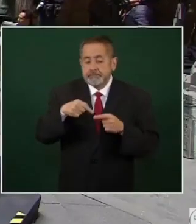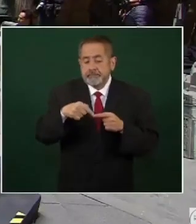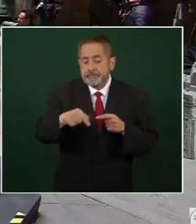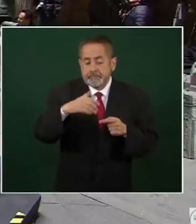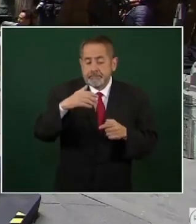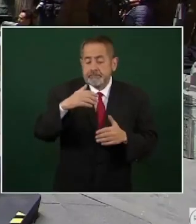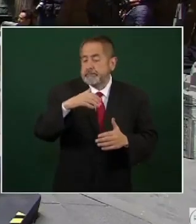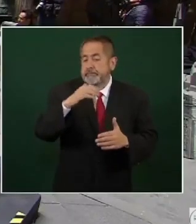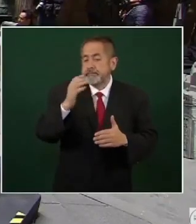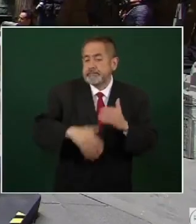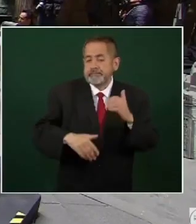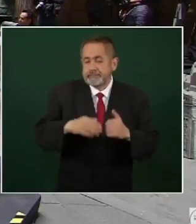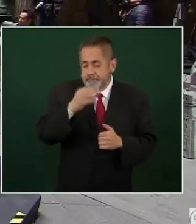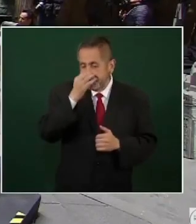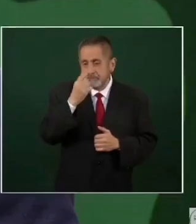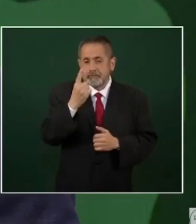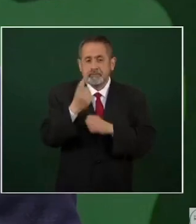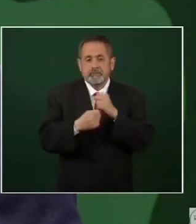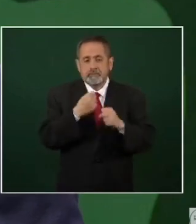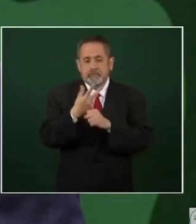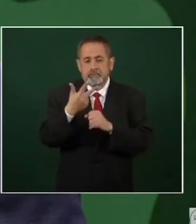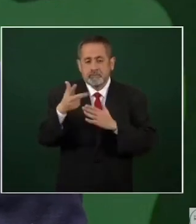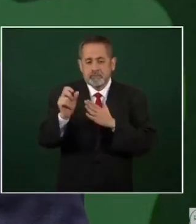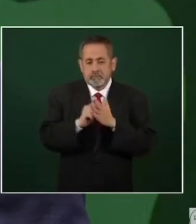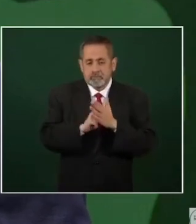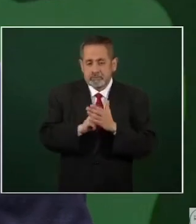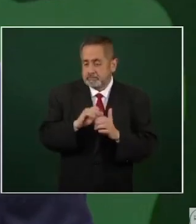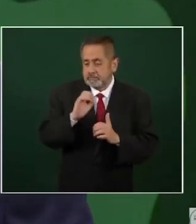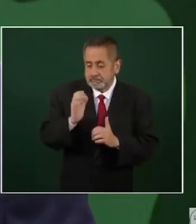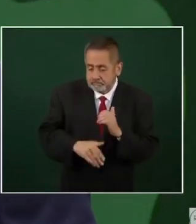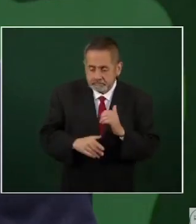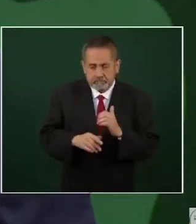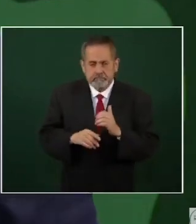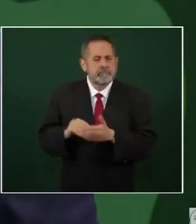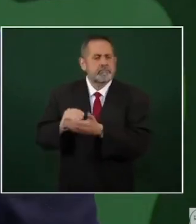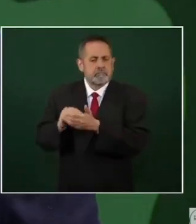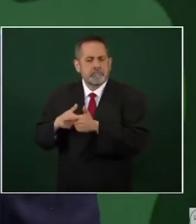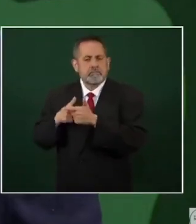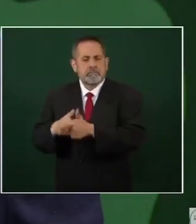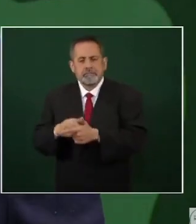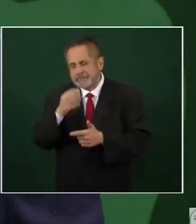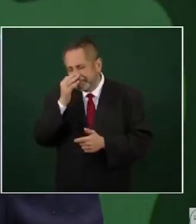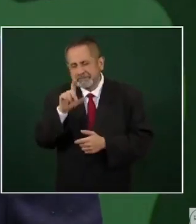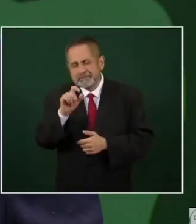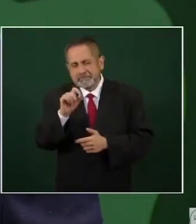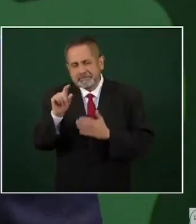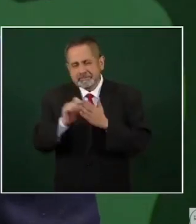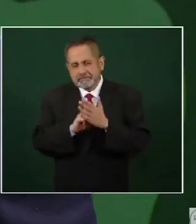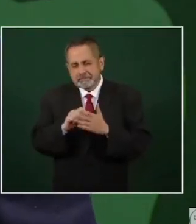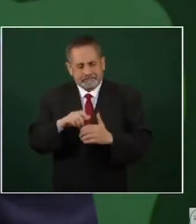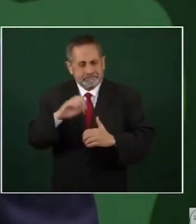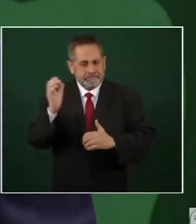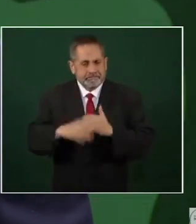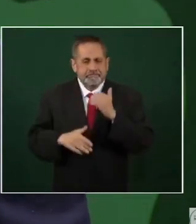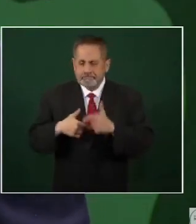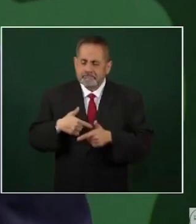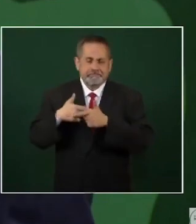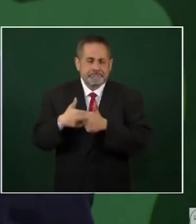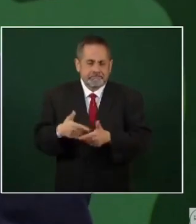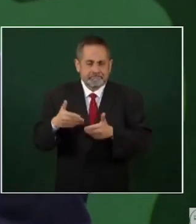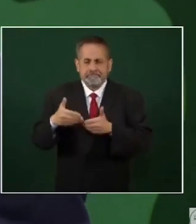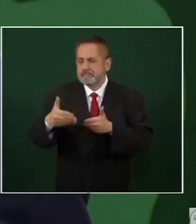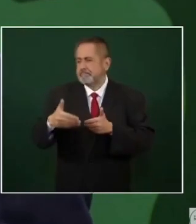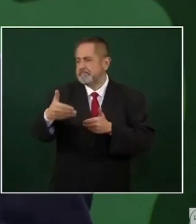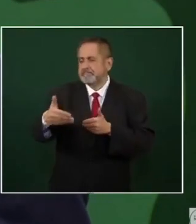un año, 8 meses, 20 meses, va